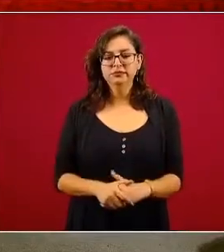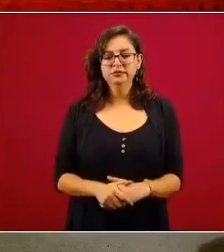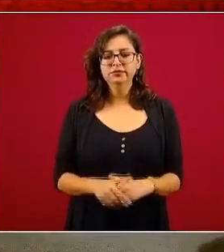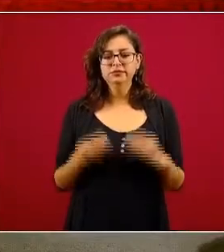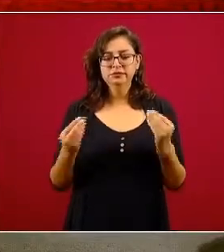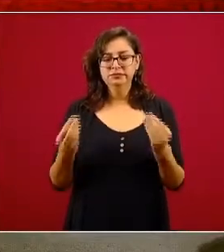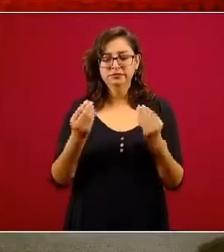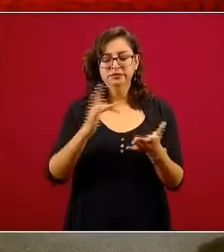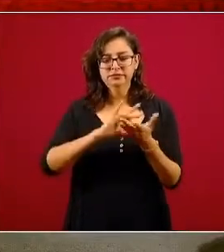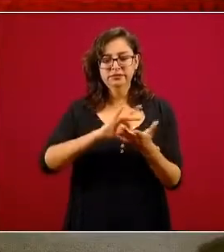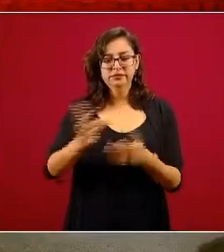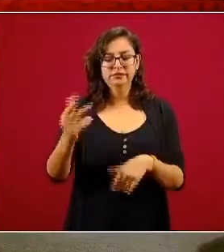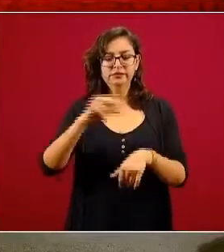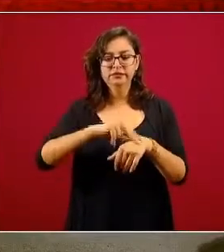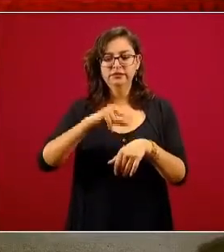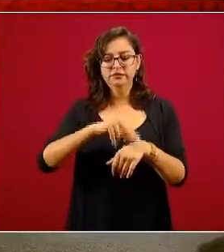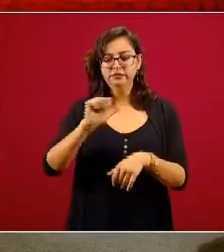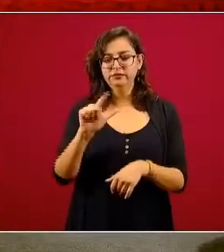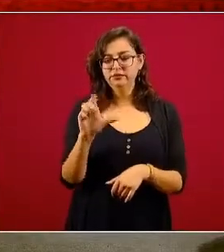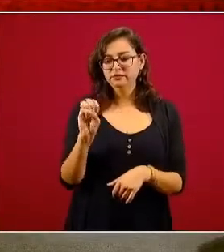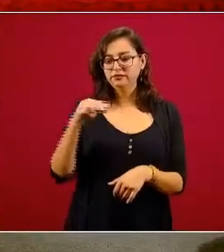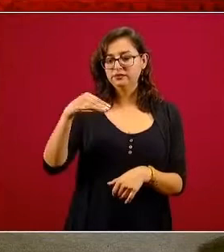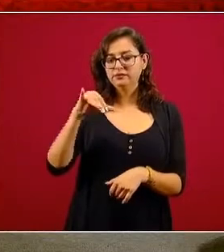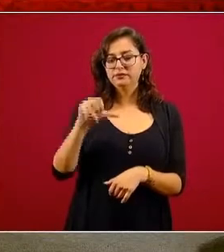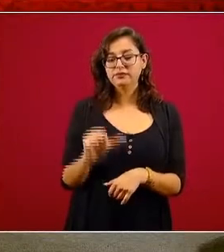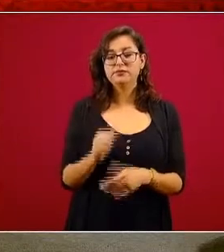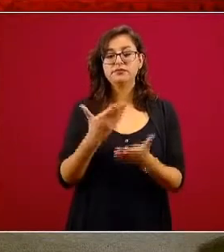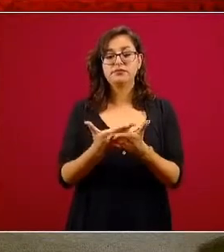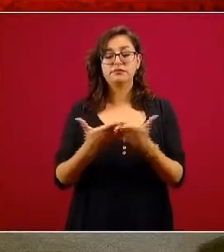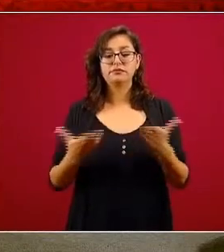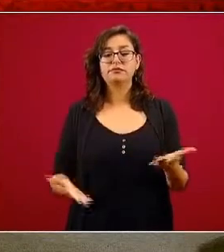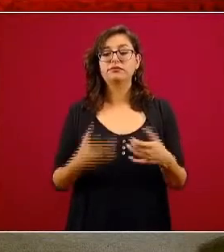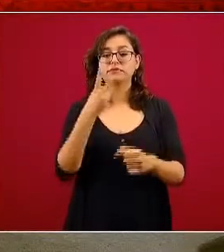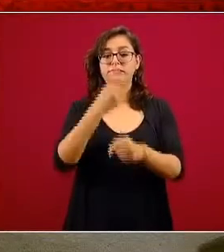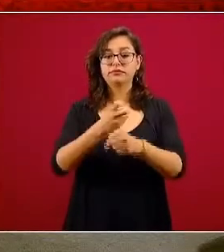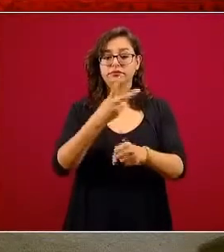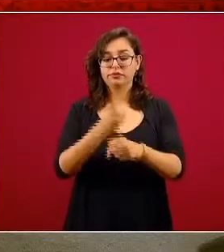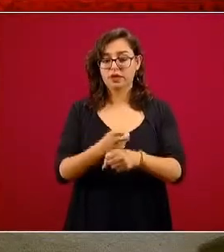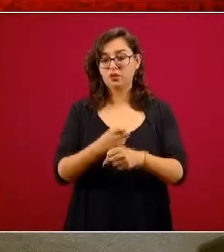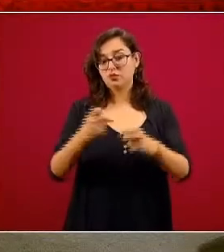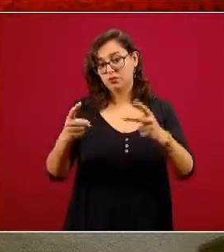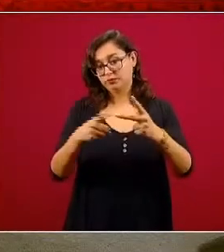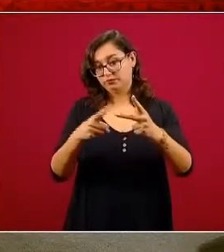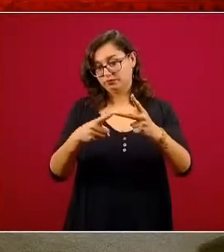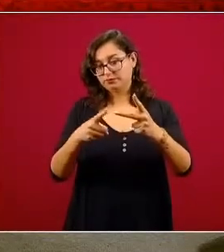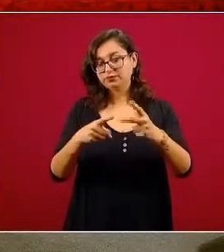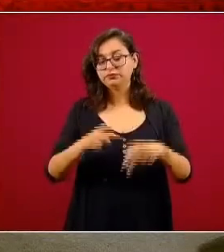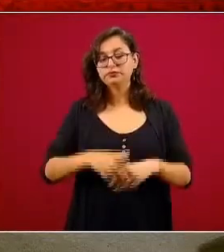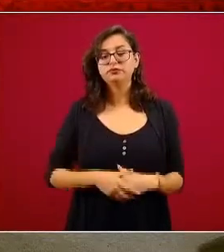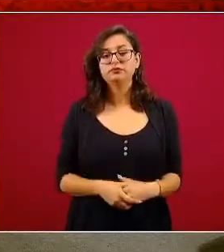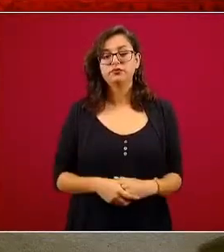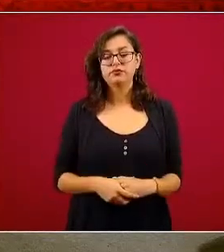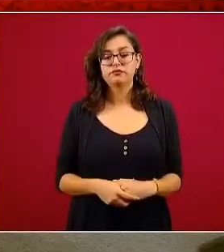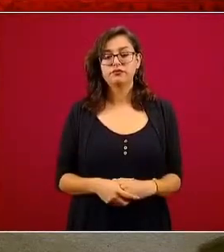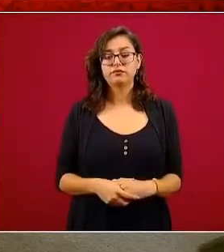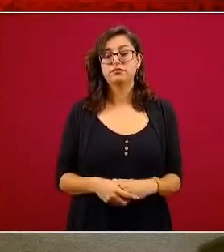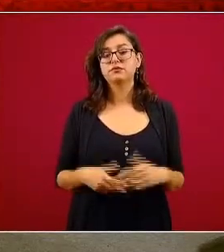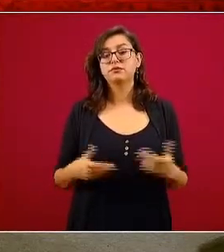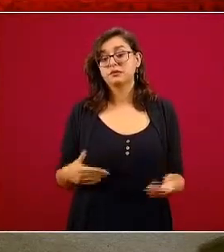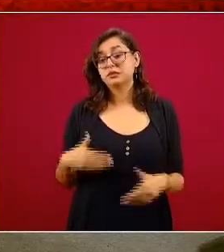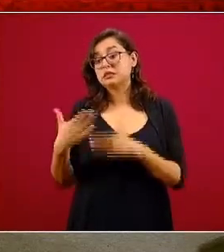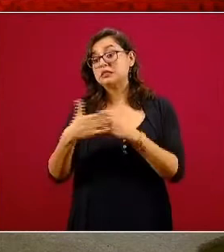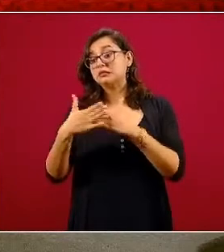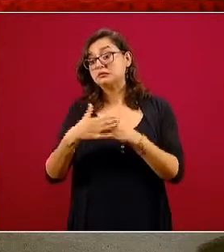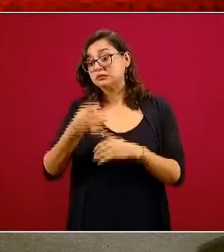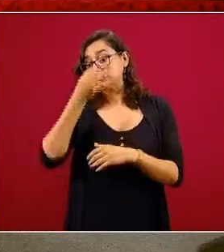Muchas gracias, doctora Lomía. Vamos a presentar el segundo elemento, vacuna contra la